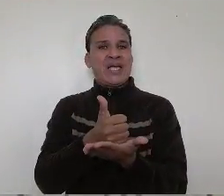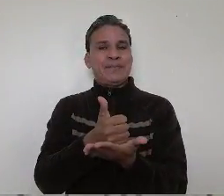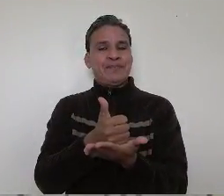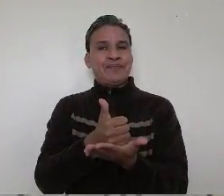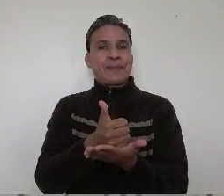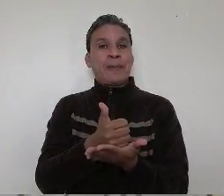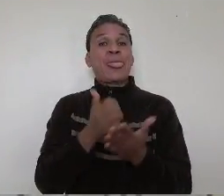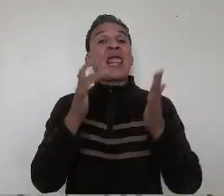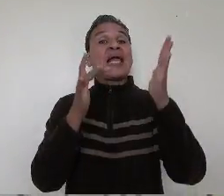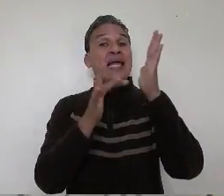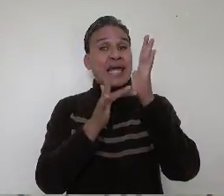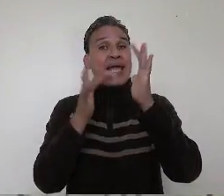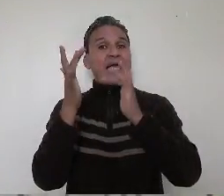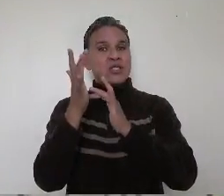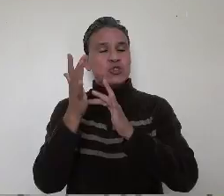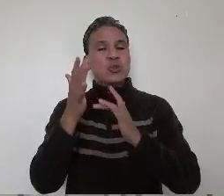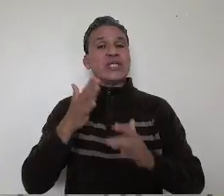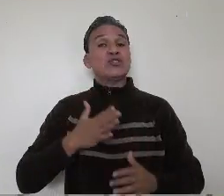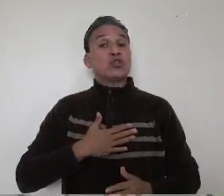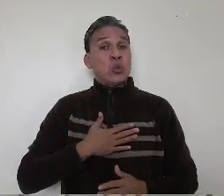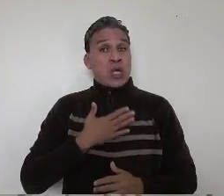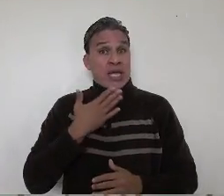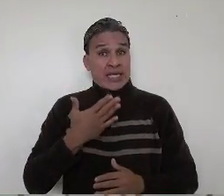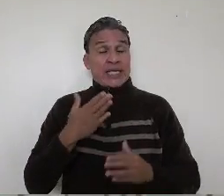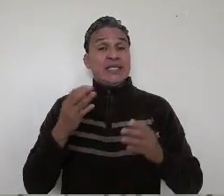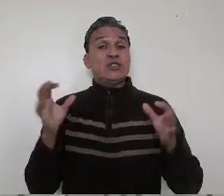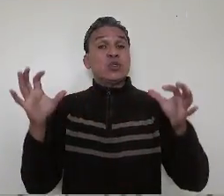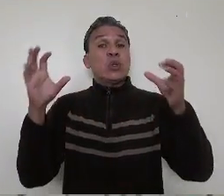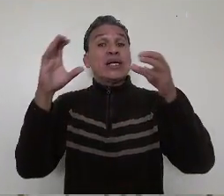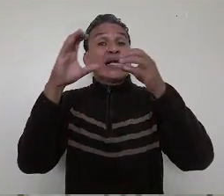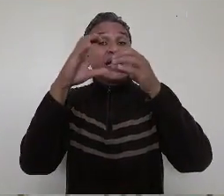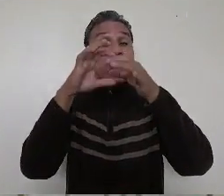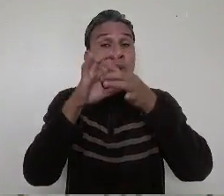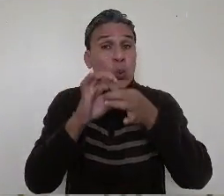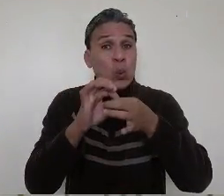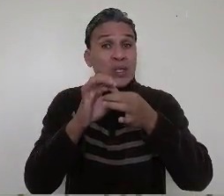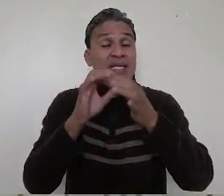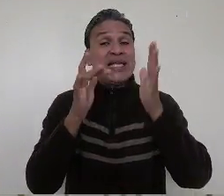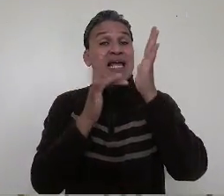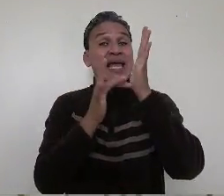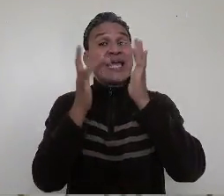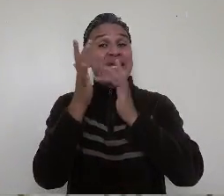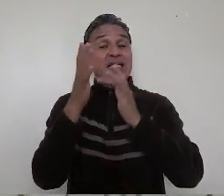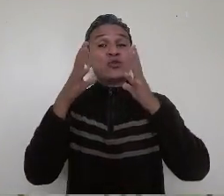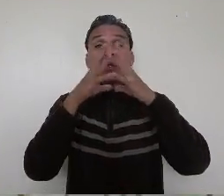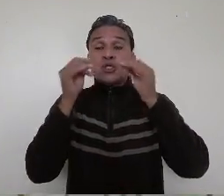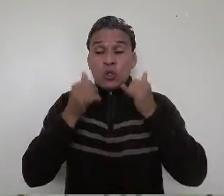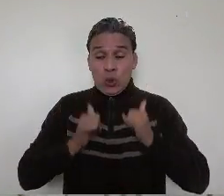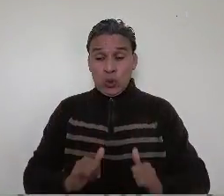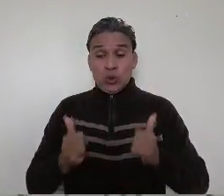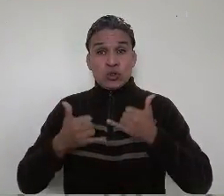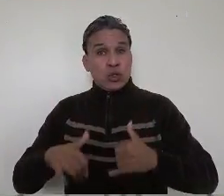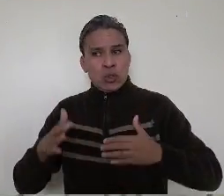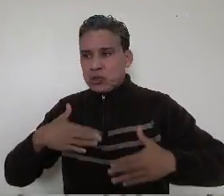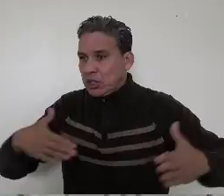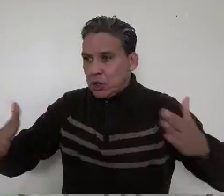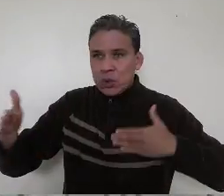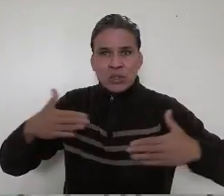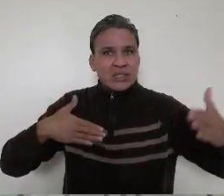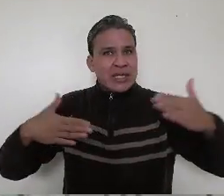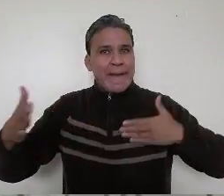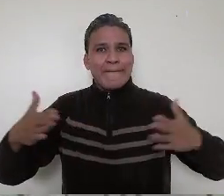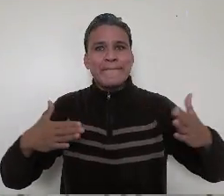mismo, que quiso reunir en Cristo a todos los hijos dispersos, haga de ustedes un templo y una morada del Espíritu